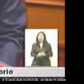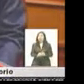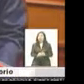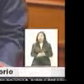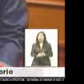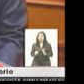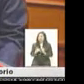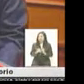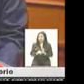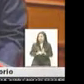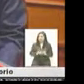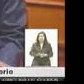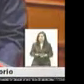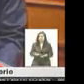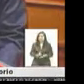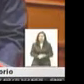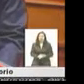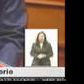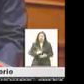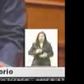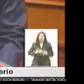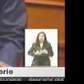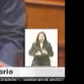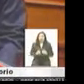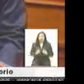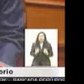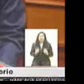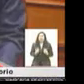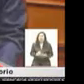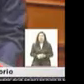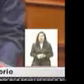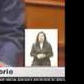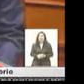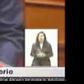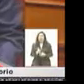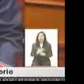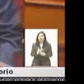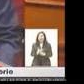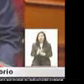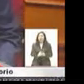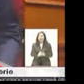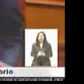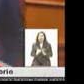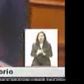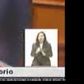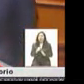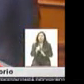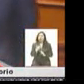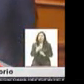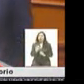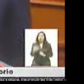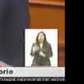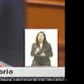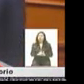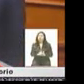se aplicarían de haberse llevado a cabo en el proceso de selección correspondiente, conforme a lo indicado en el artículo